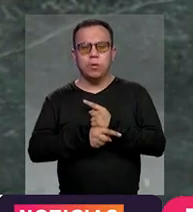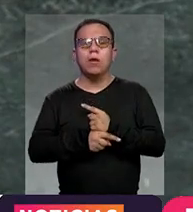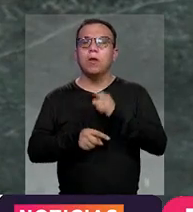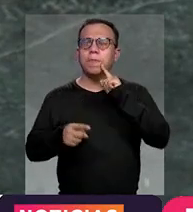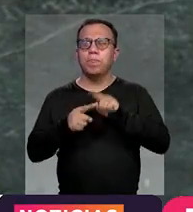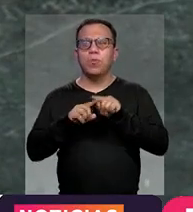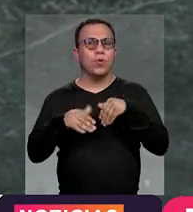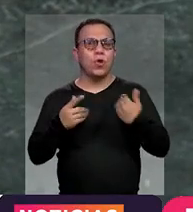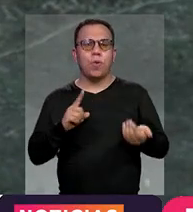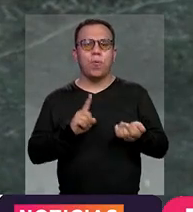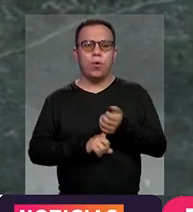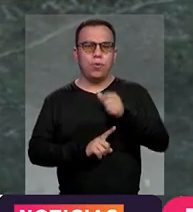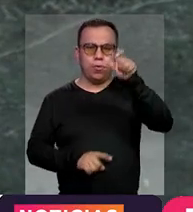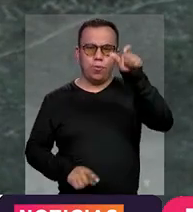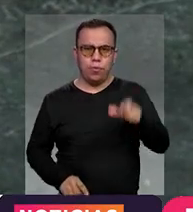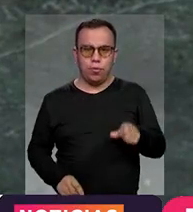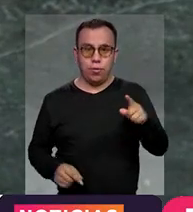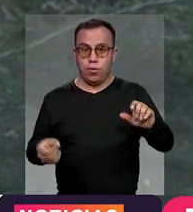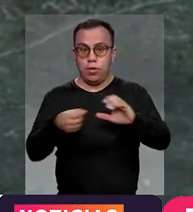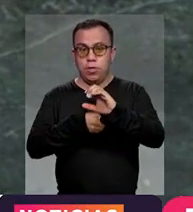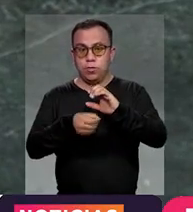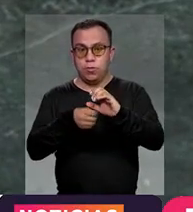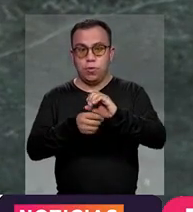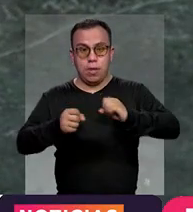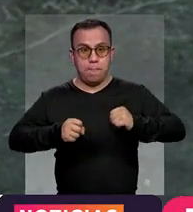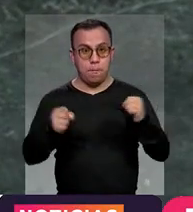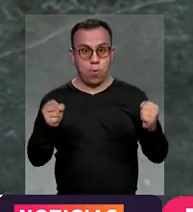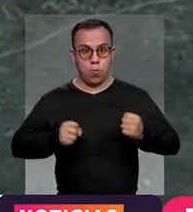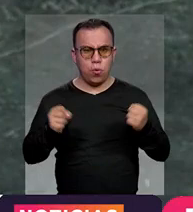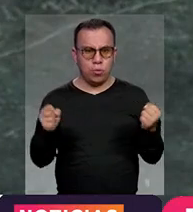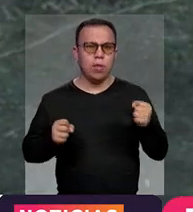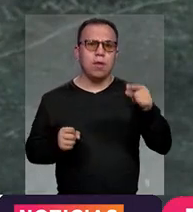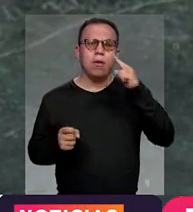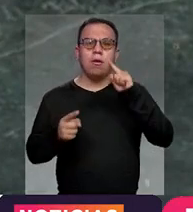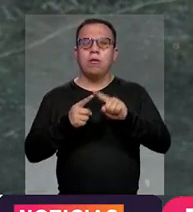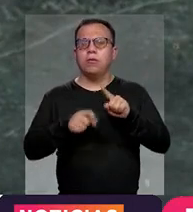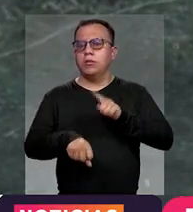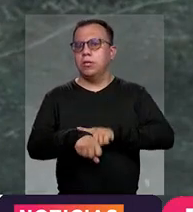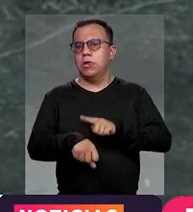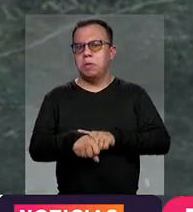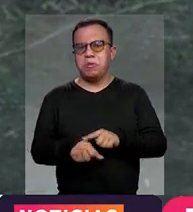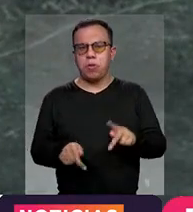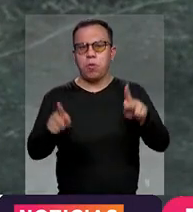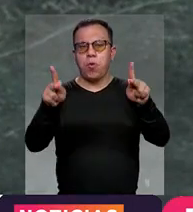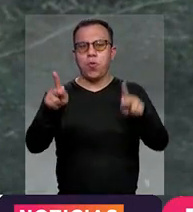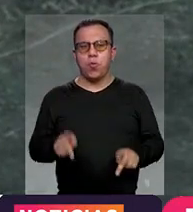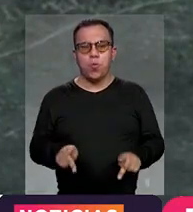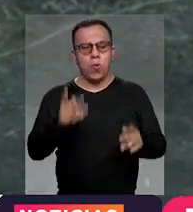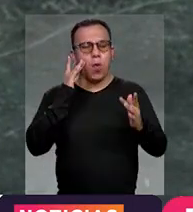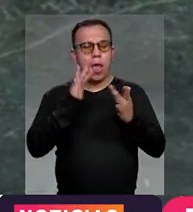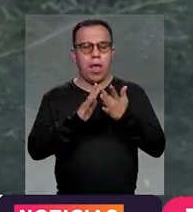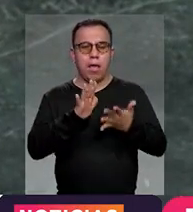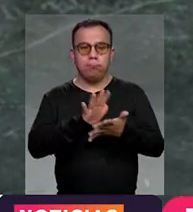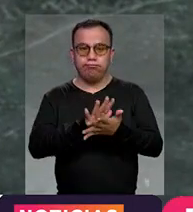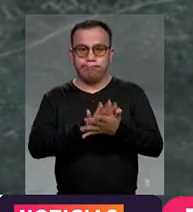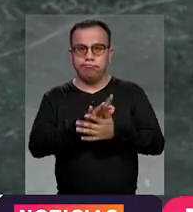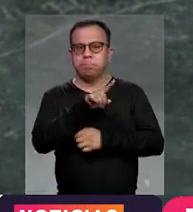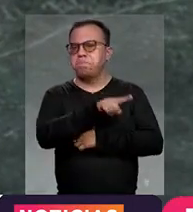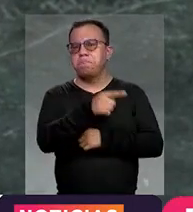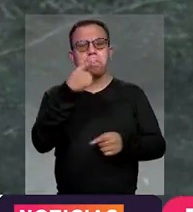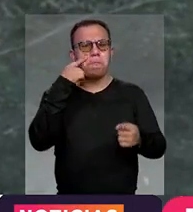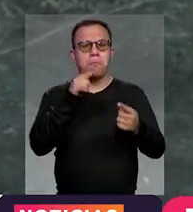se encontraba en la ciudad de bogotá en un tiempo de descanso ya que